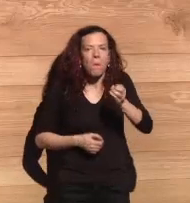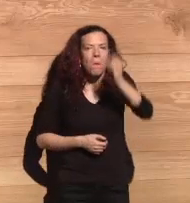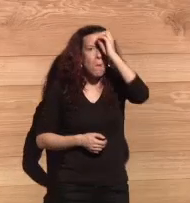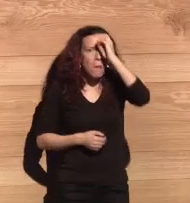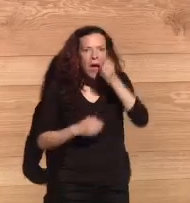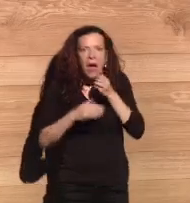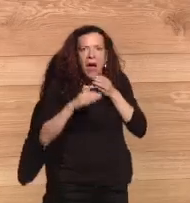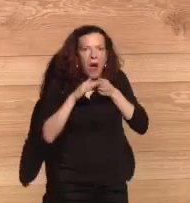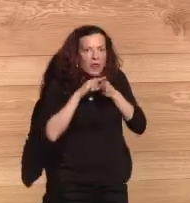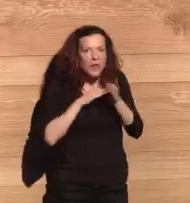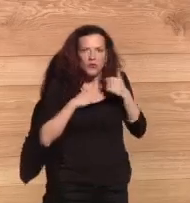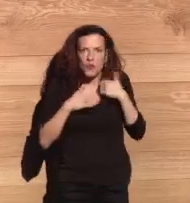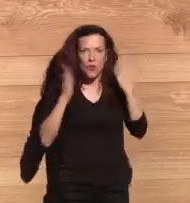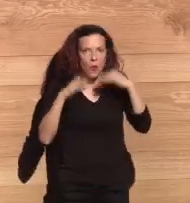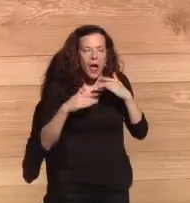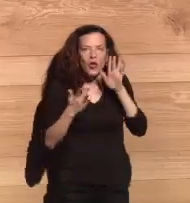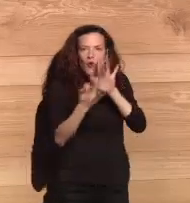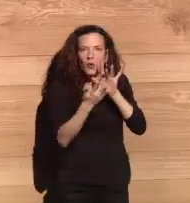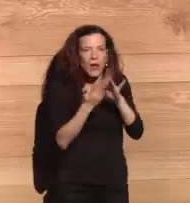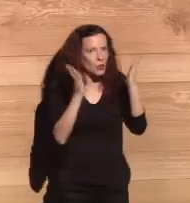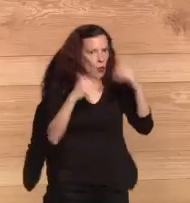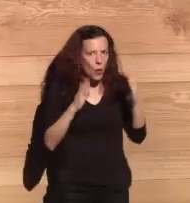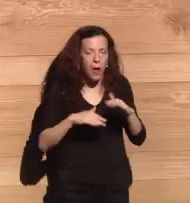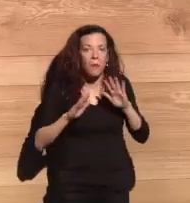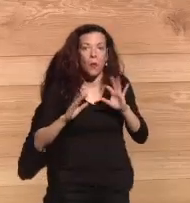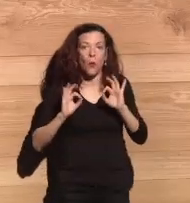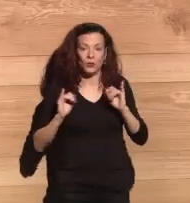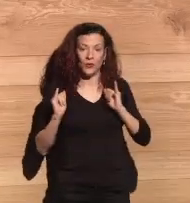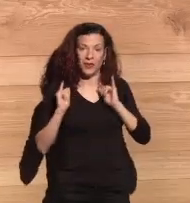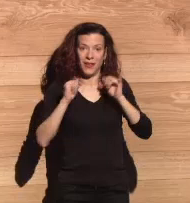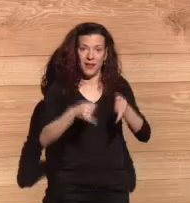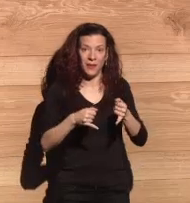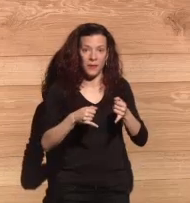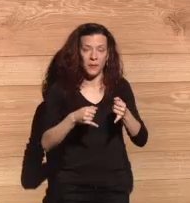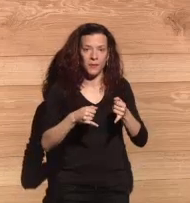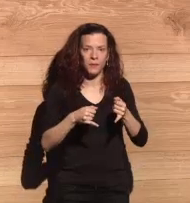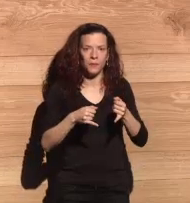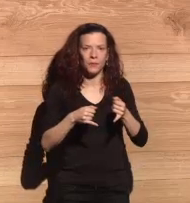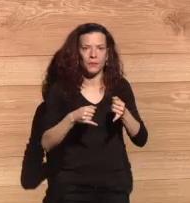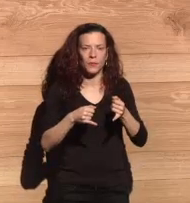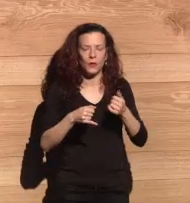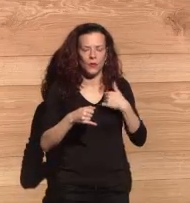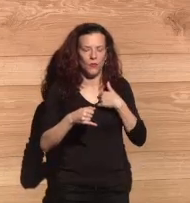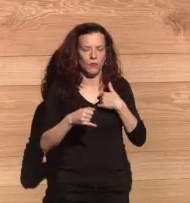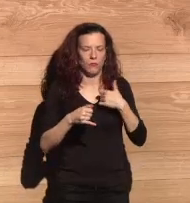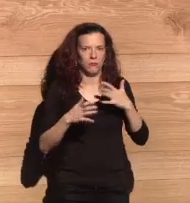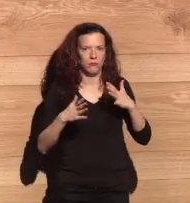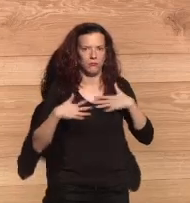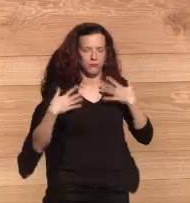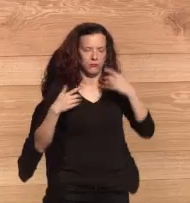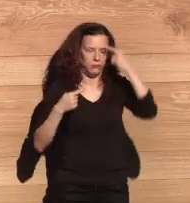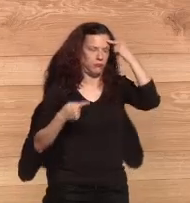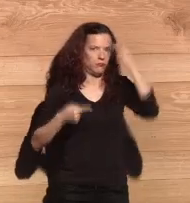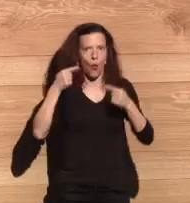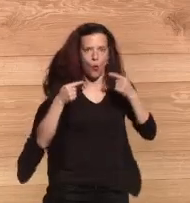tenía acceso, no tenía contacto de ningún tipo. Pero cuando llegué allí, me llevé un impacto brutal con